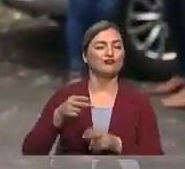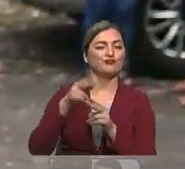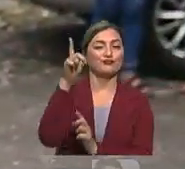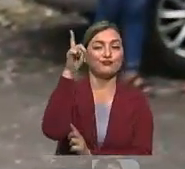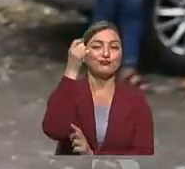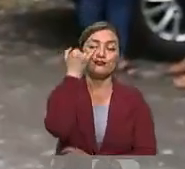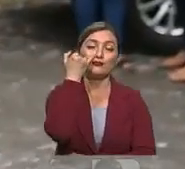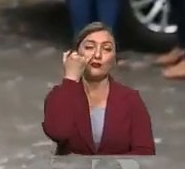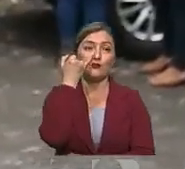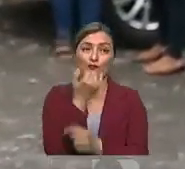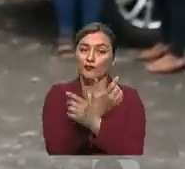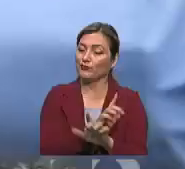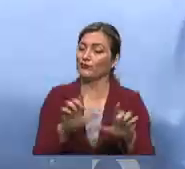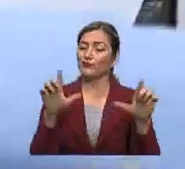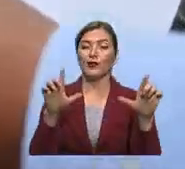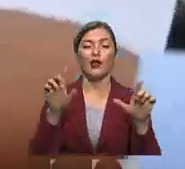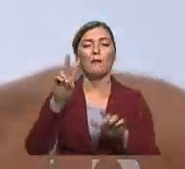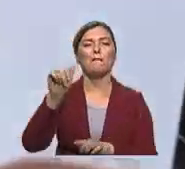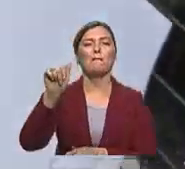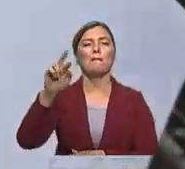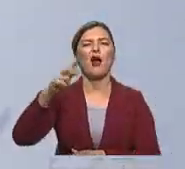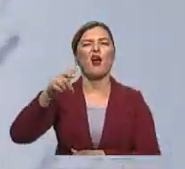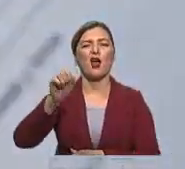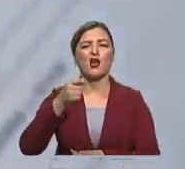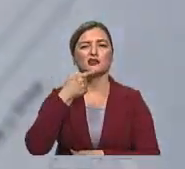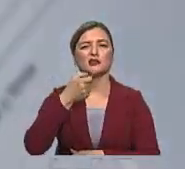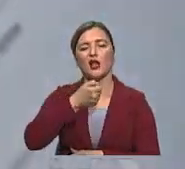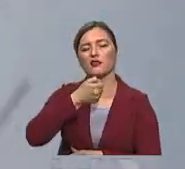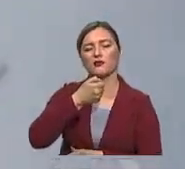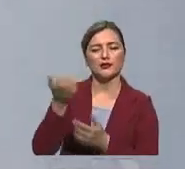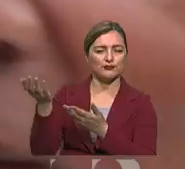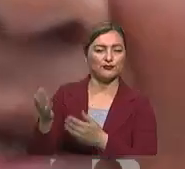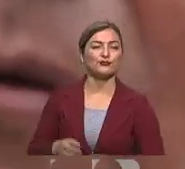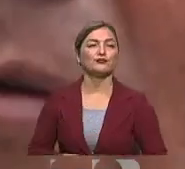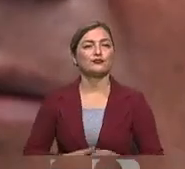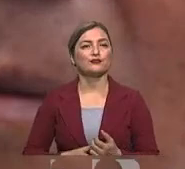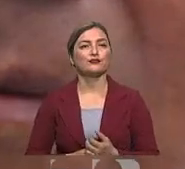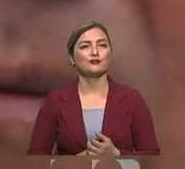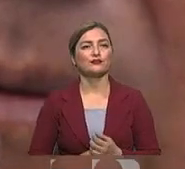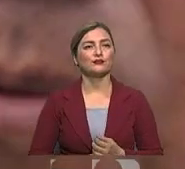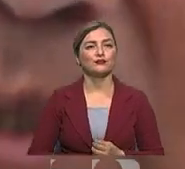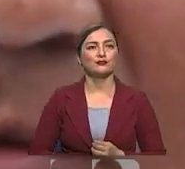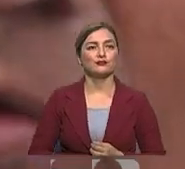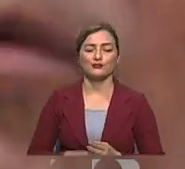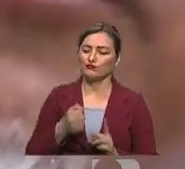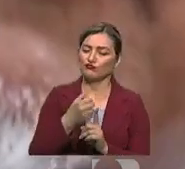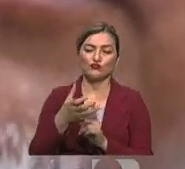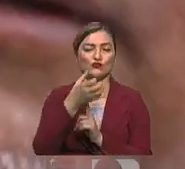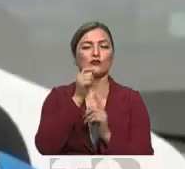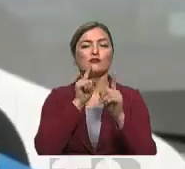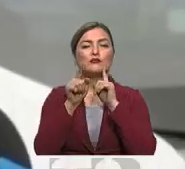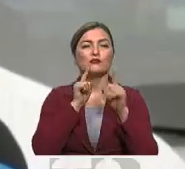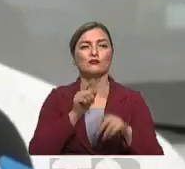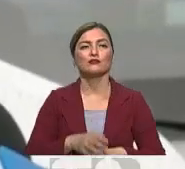líder indígena quede libre, Vargas se pronunció en los exteriores del centro penitenciario y ratificó que lo conseguido es por el